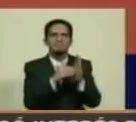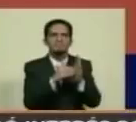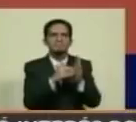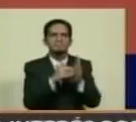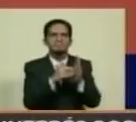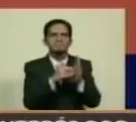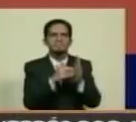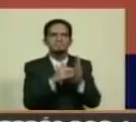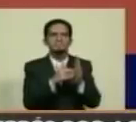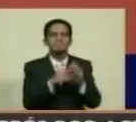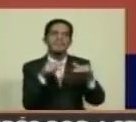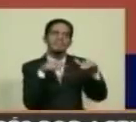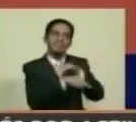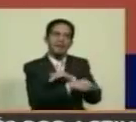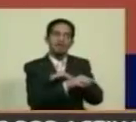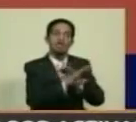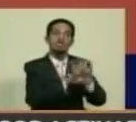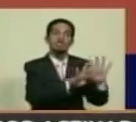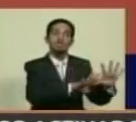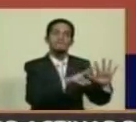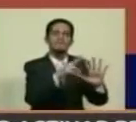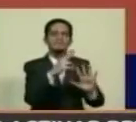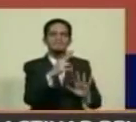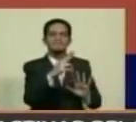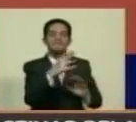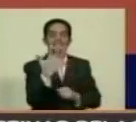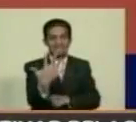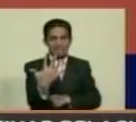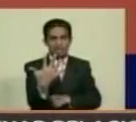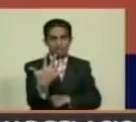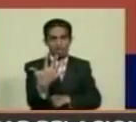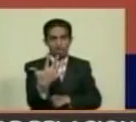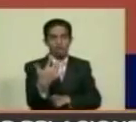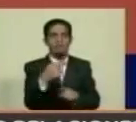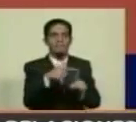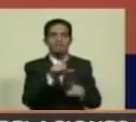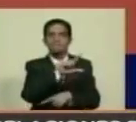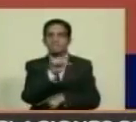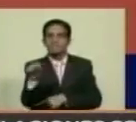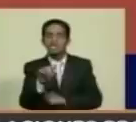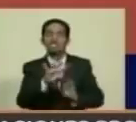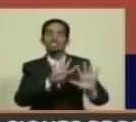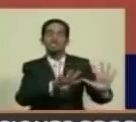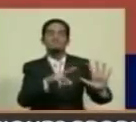Entraron 95 y salieron 92. En Venezuela viven